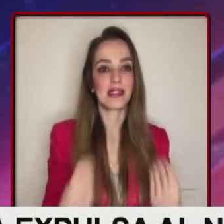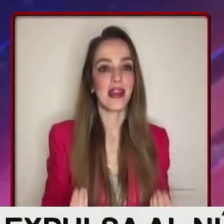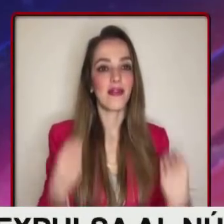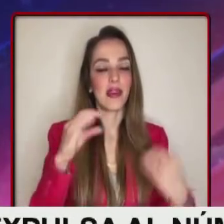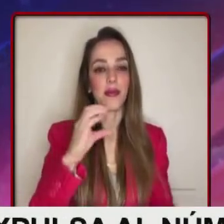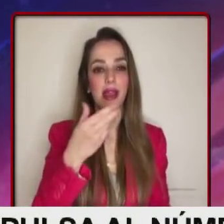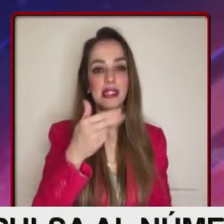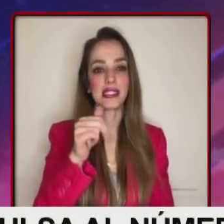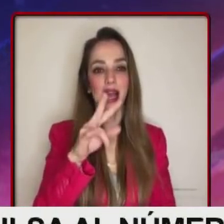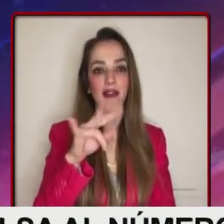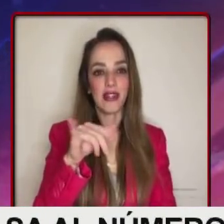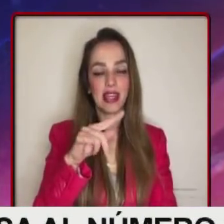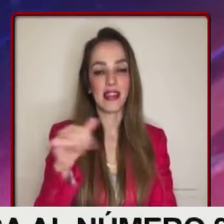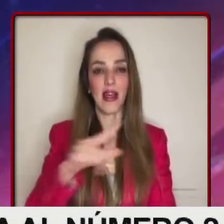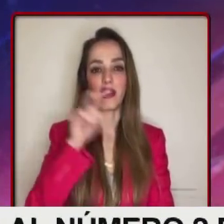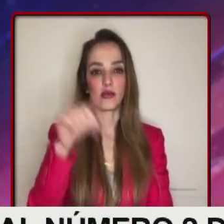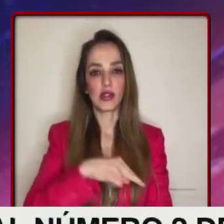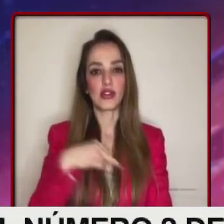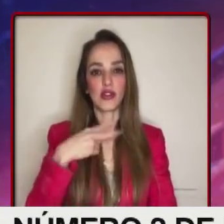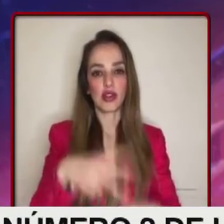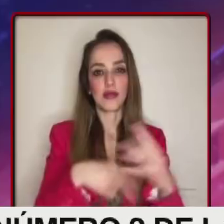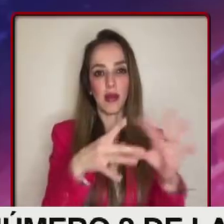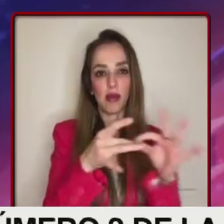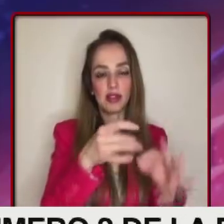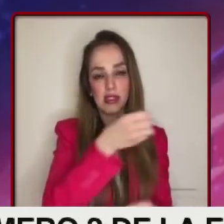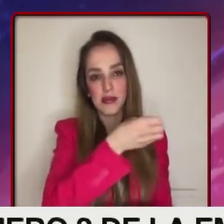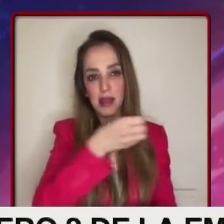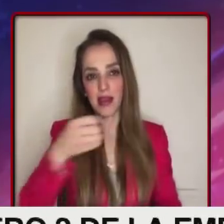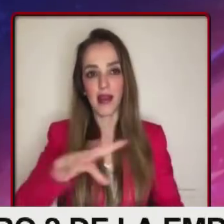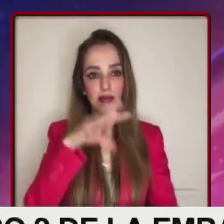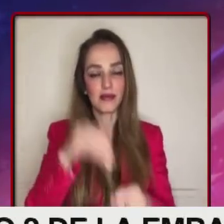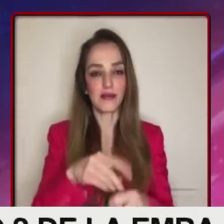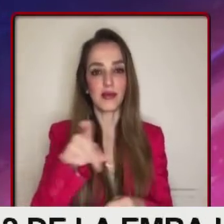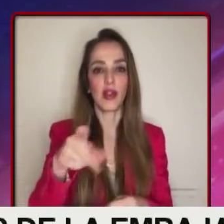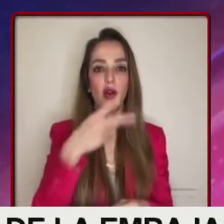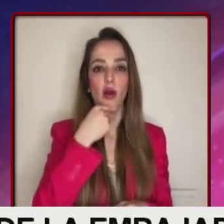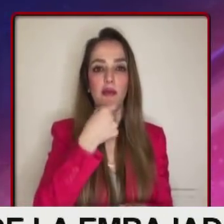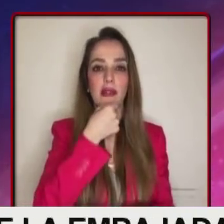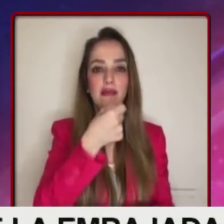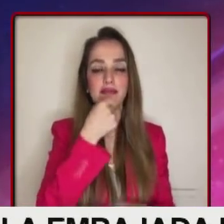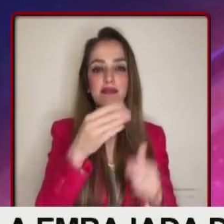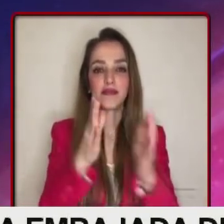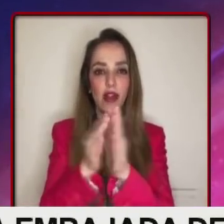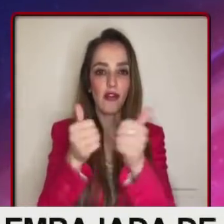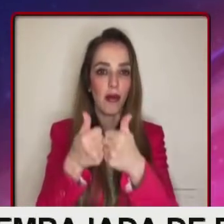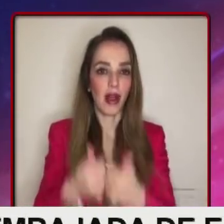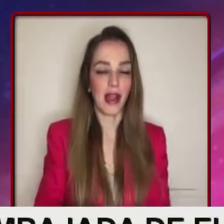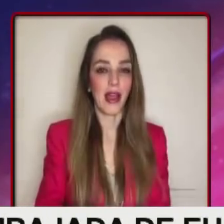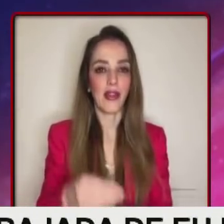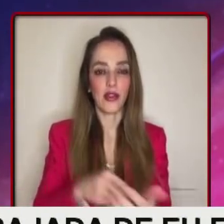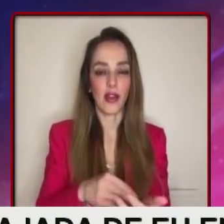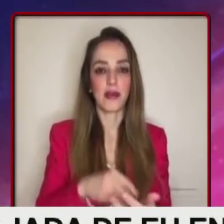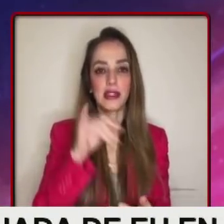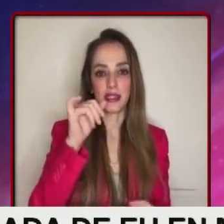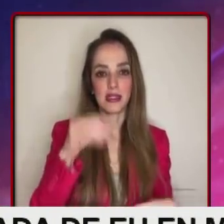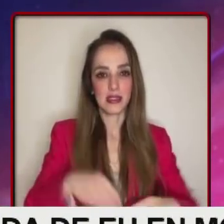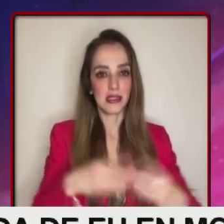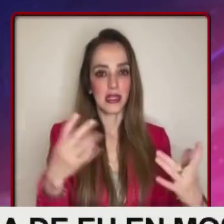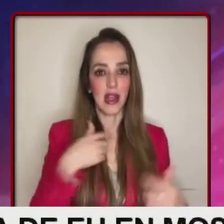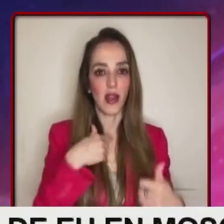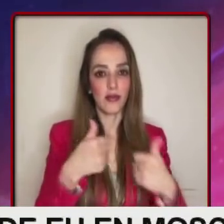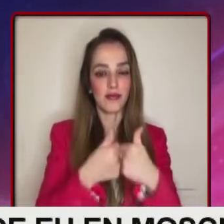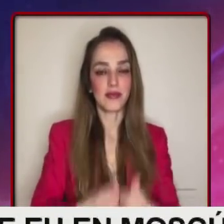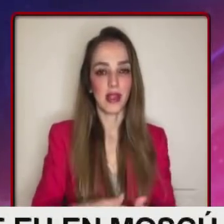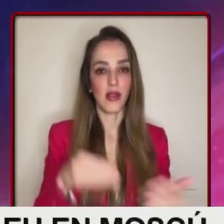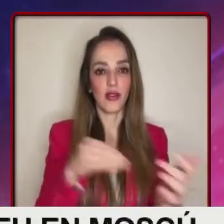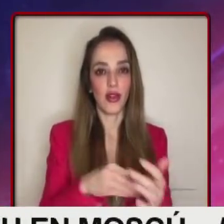a tener los detalles. Mantente ahí al pendiente, Yadna, para conocer, claro, sí, pues, el trabajo, ¿no? Sí.